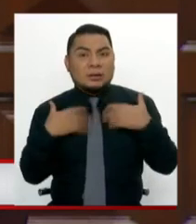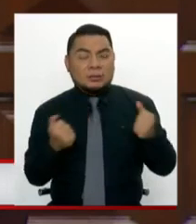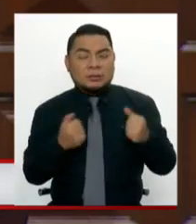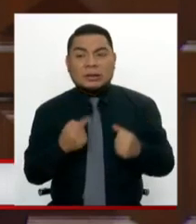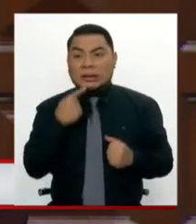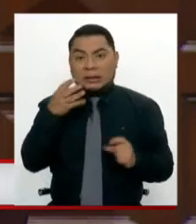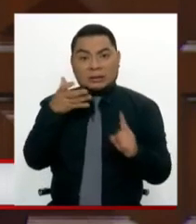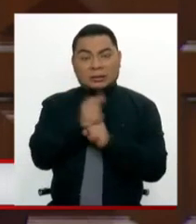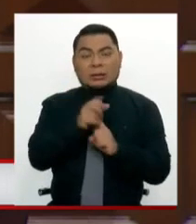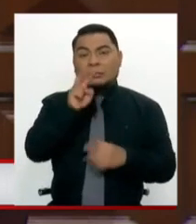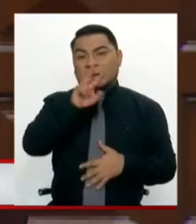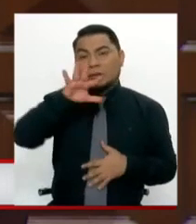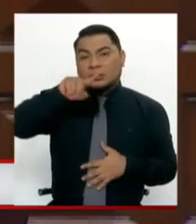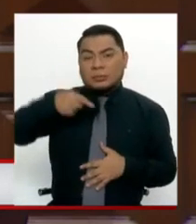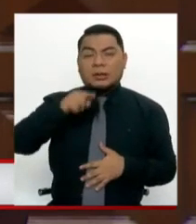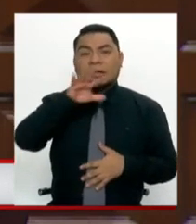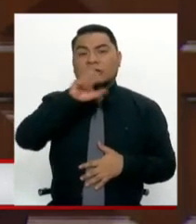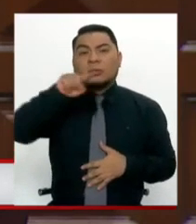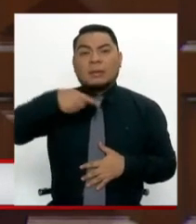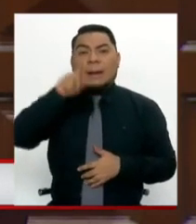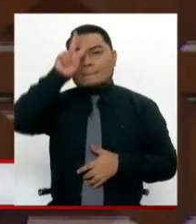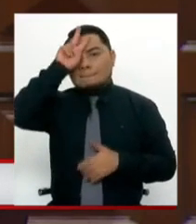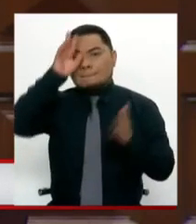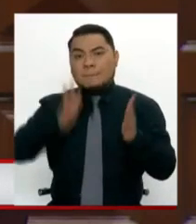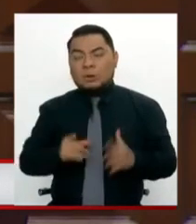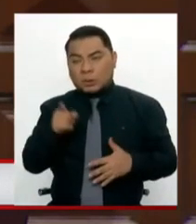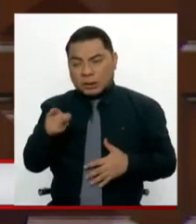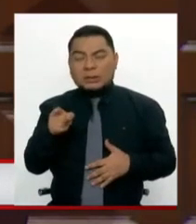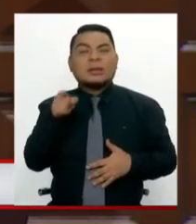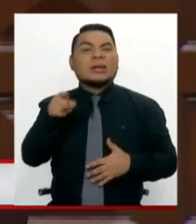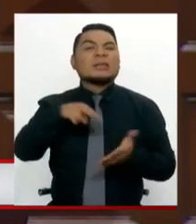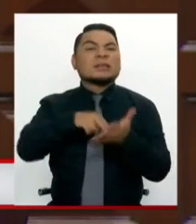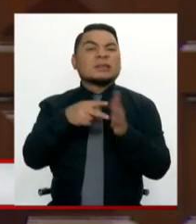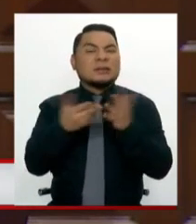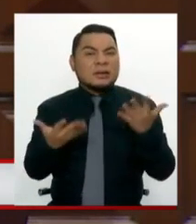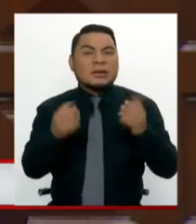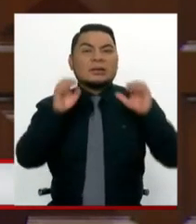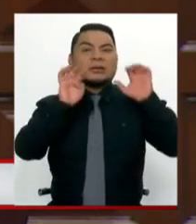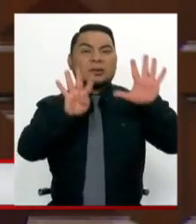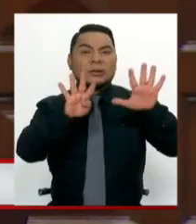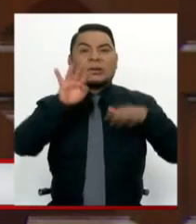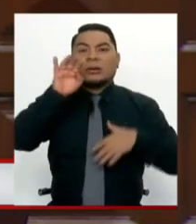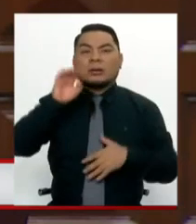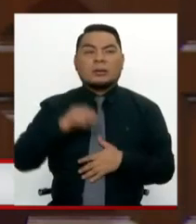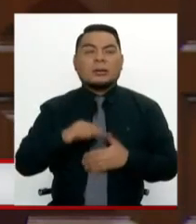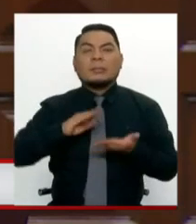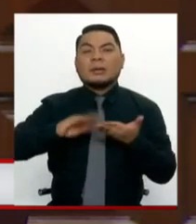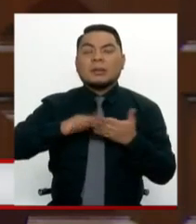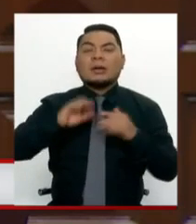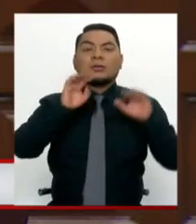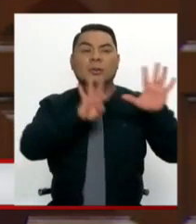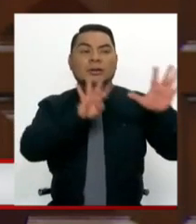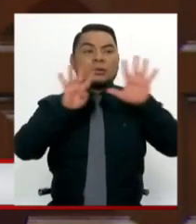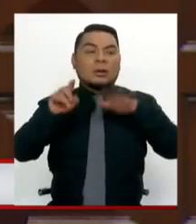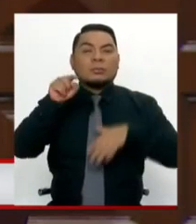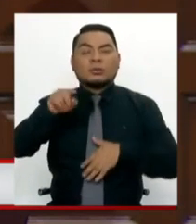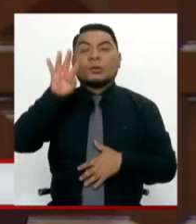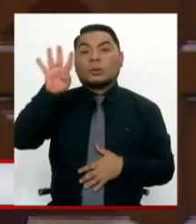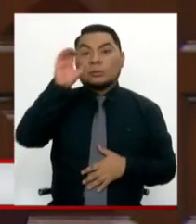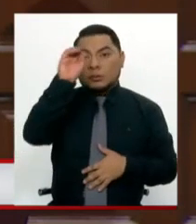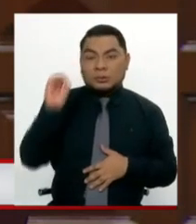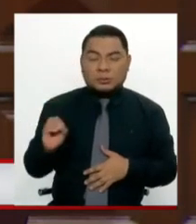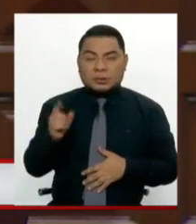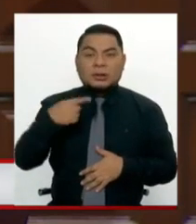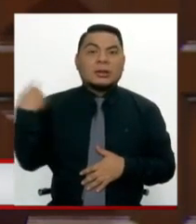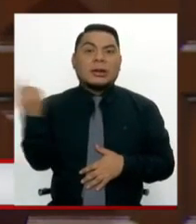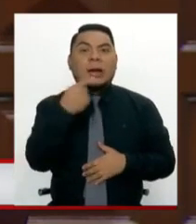que 25.400.000 peruanos, que representan el 99.4% de